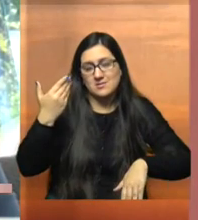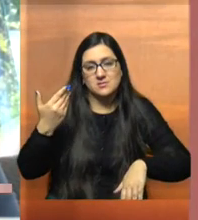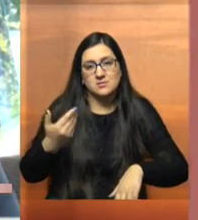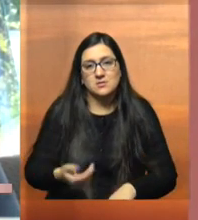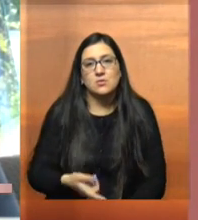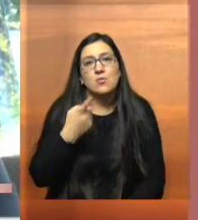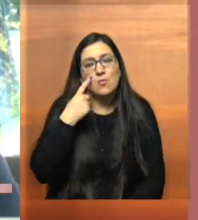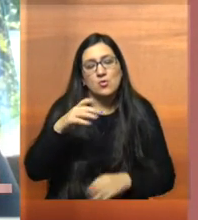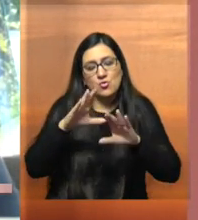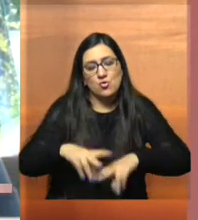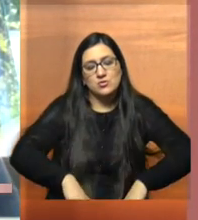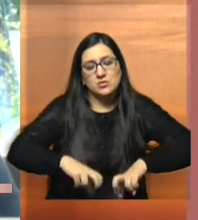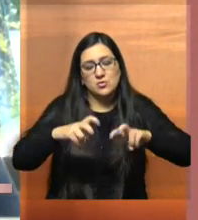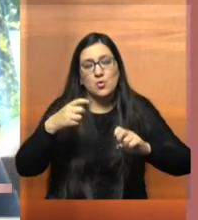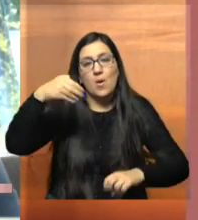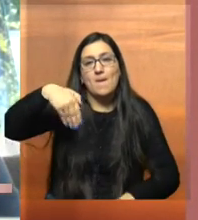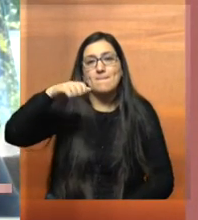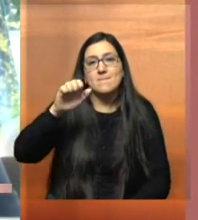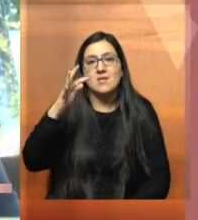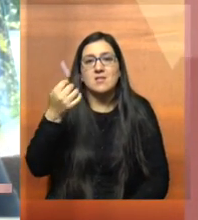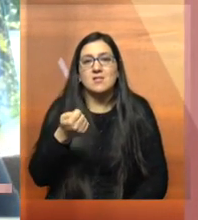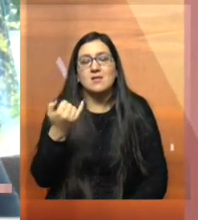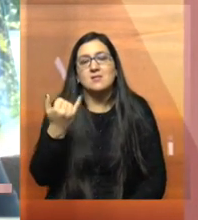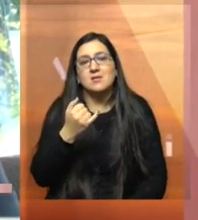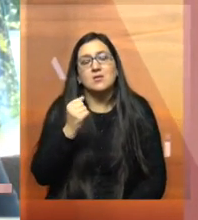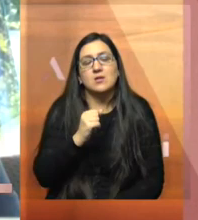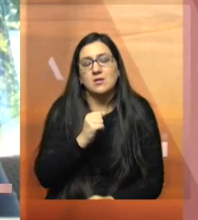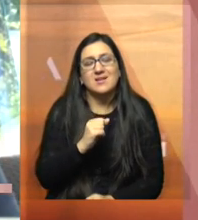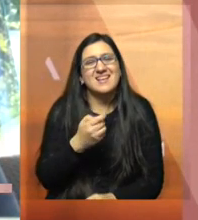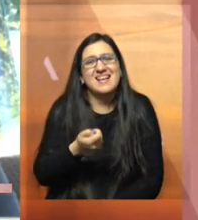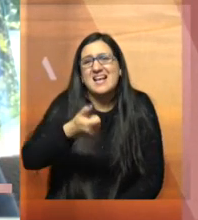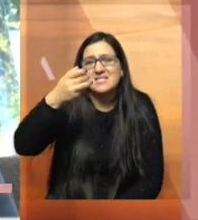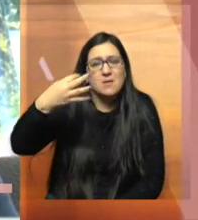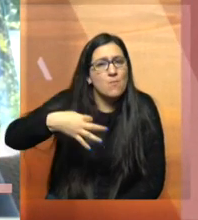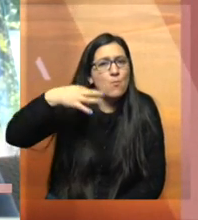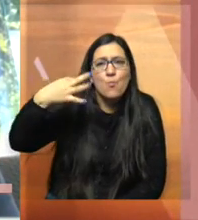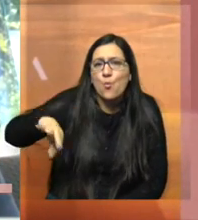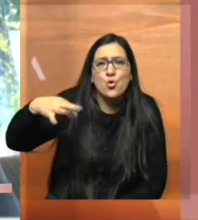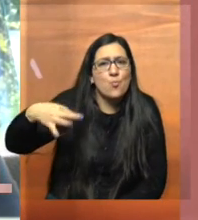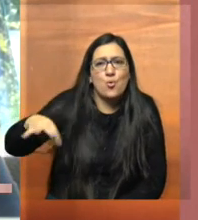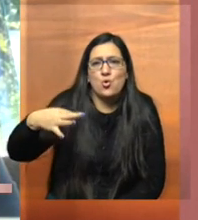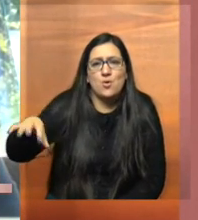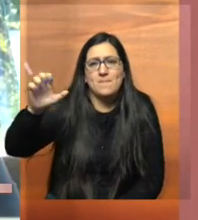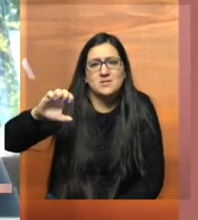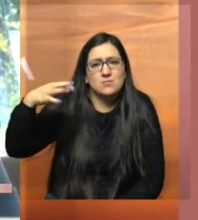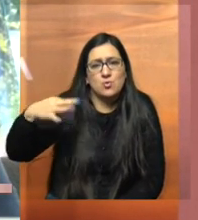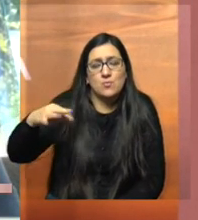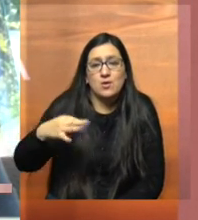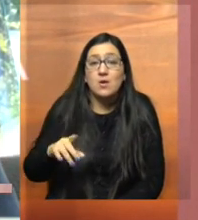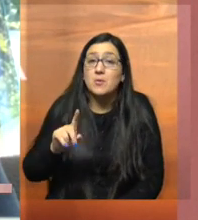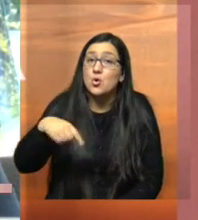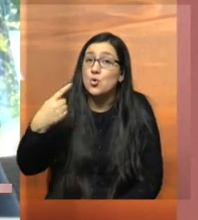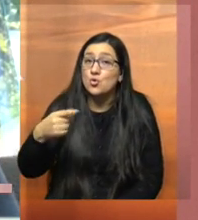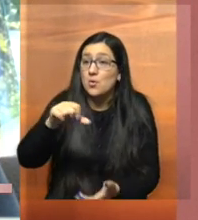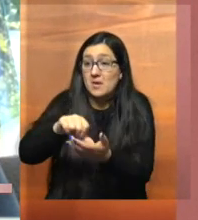todos los estudios, es decir, Meta prácticamente tiene una posición monopólica respecto a los servicios de mensajería. No es así en el resto del